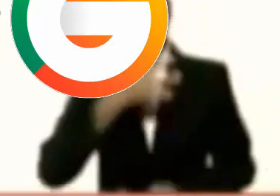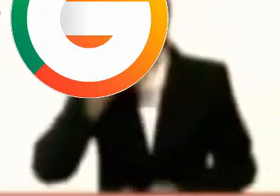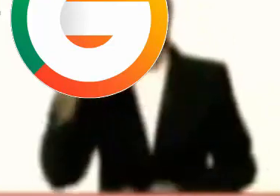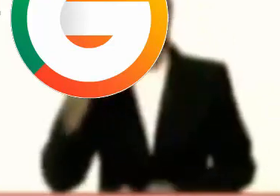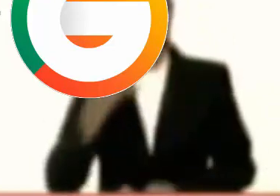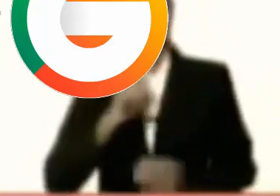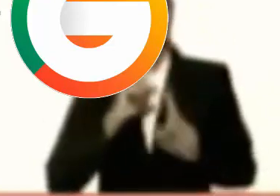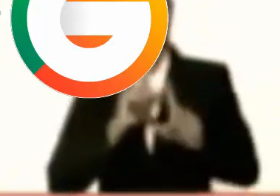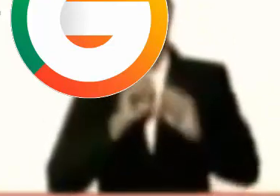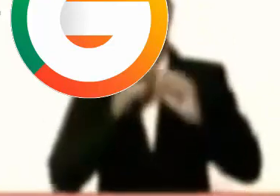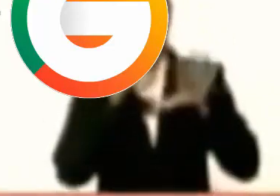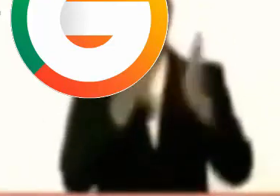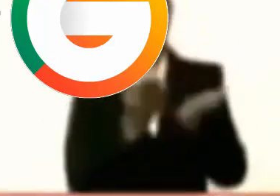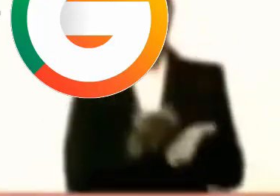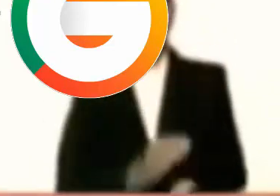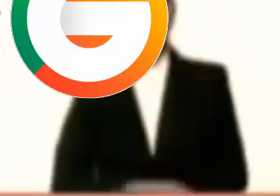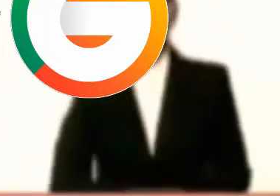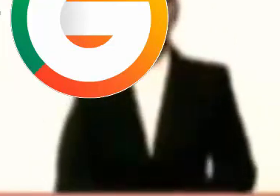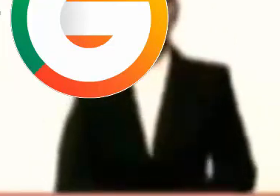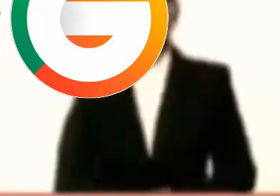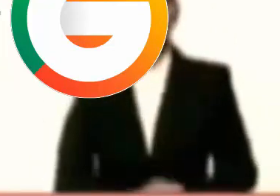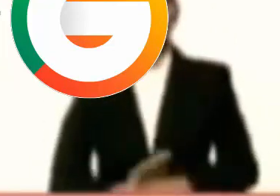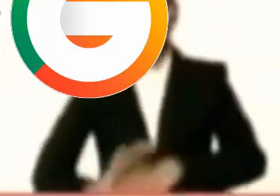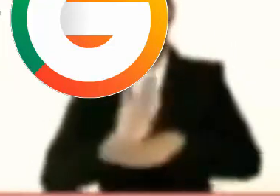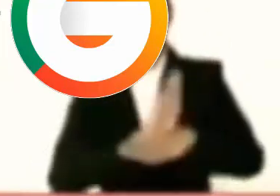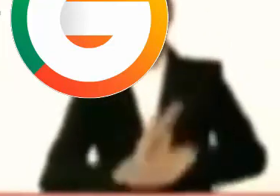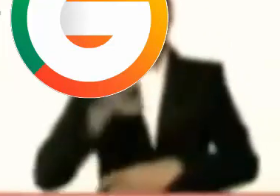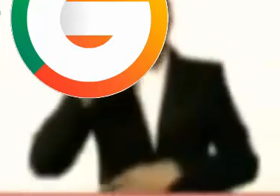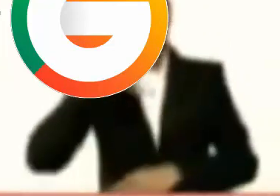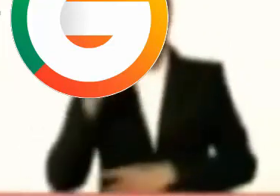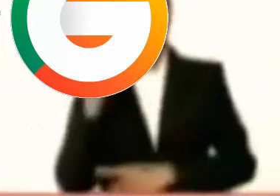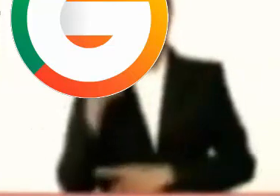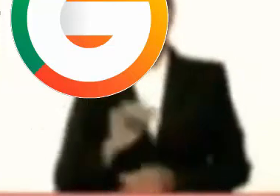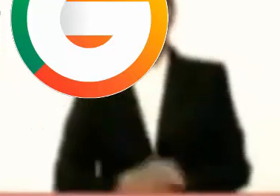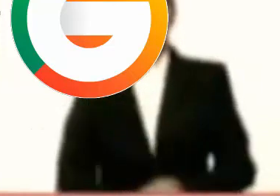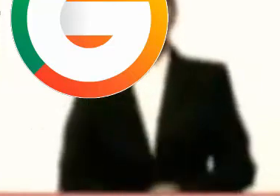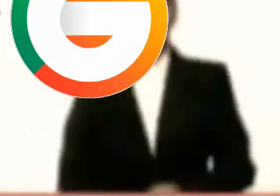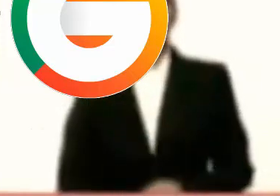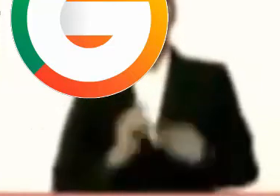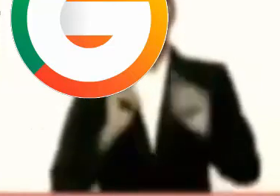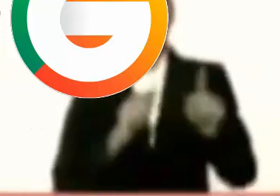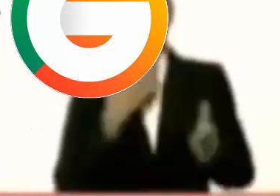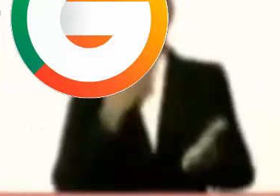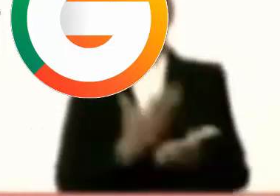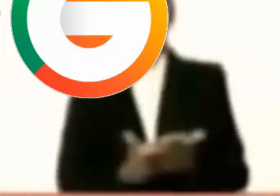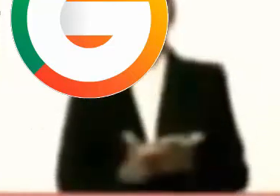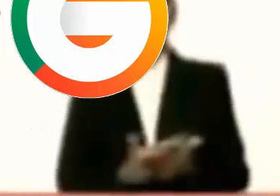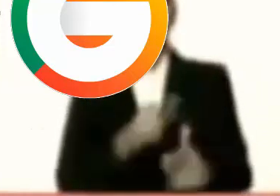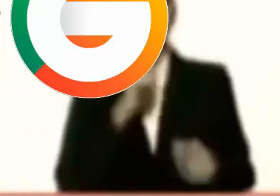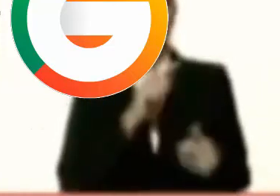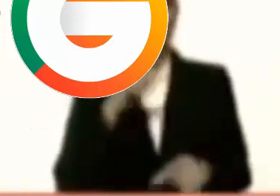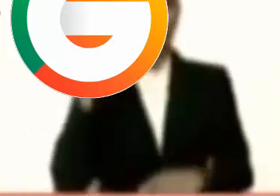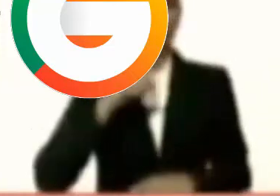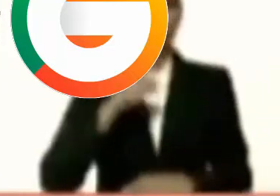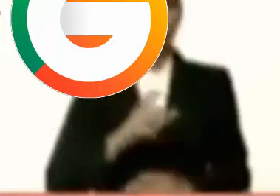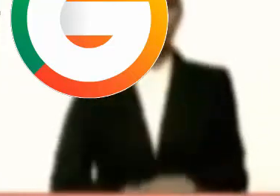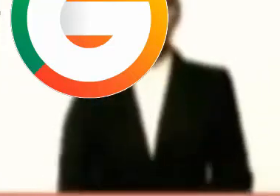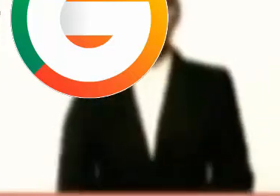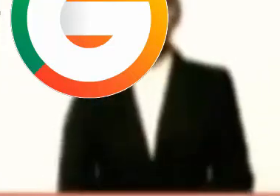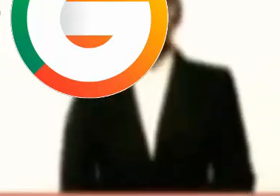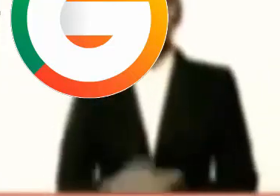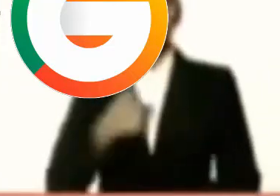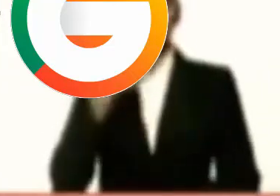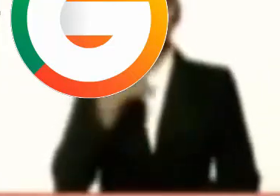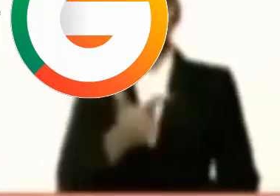Verdaderamente esta pandemia y la protección del pueblo de Venezuela así lo exige, así lo necesita. Lo he